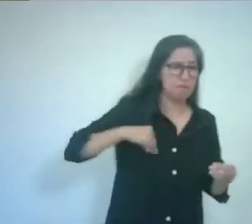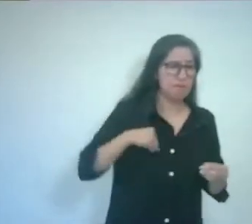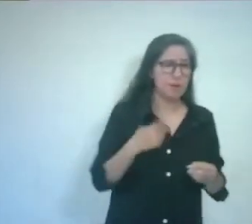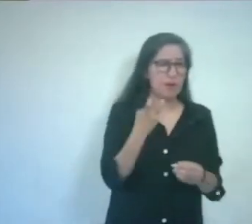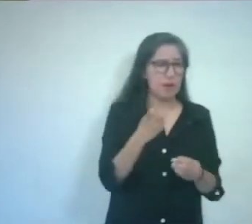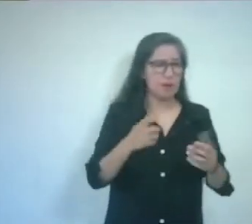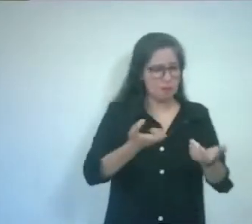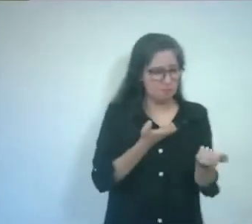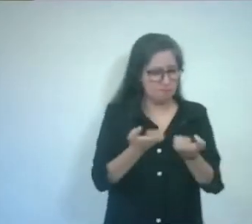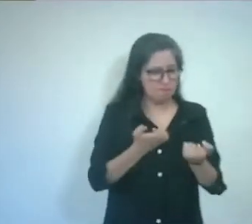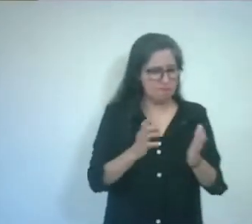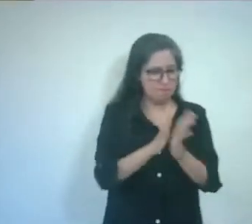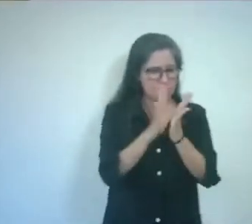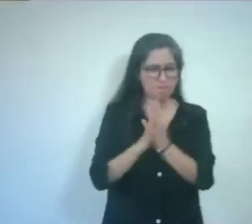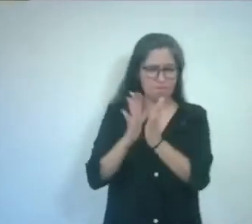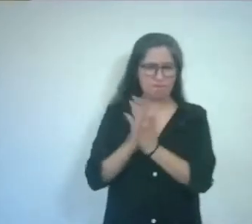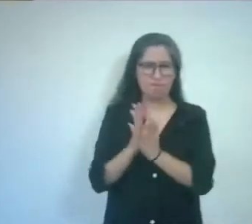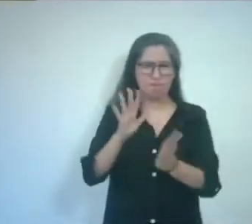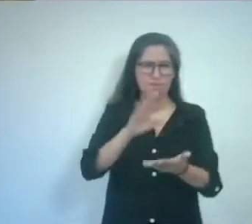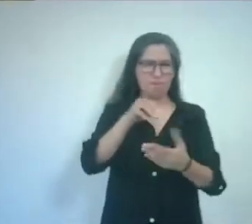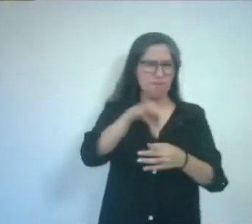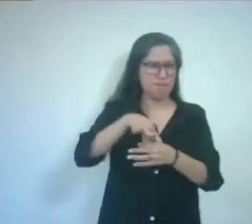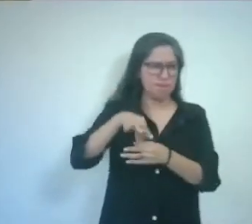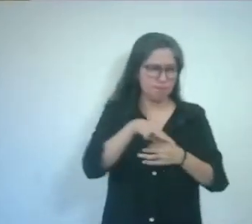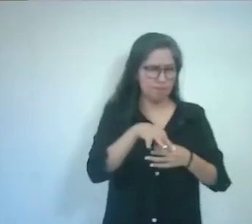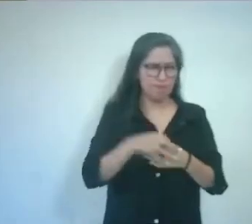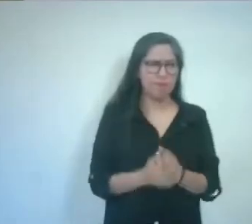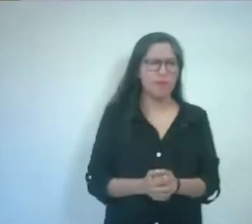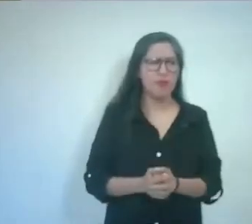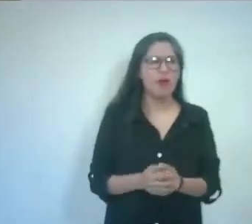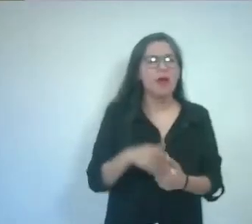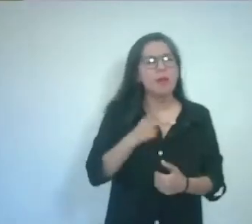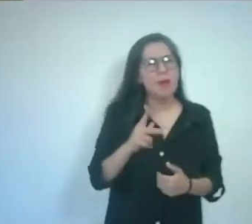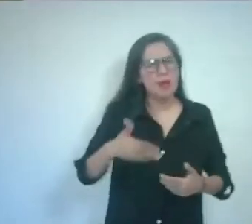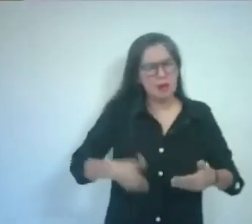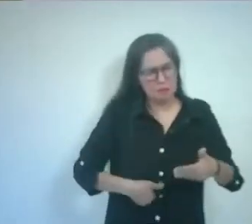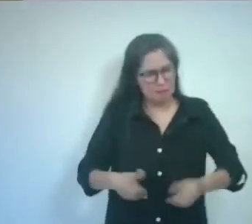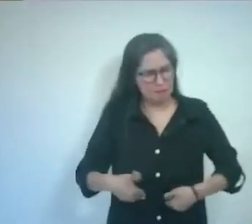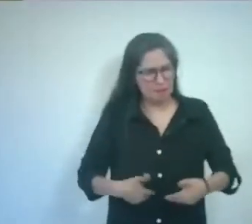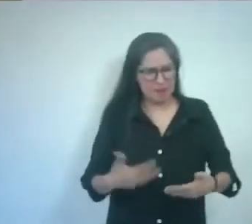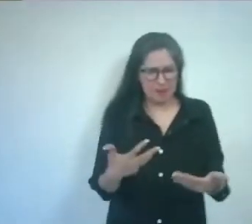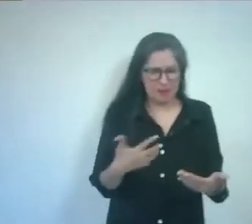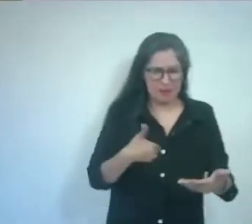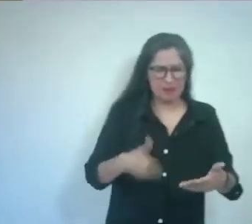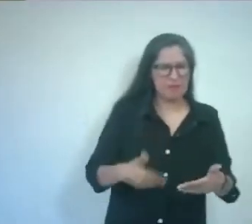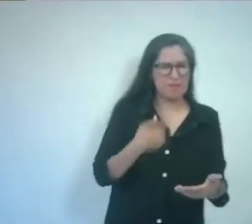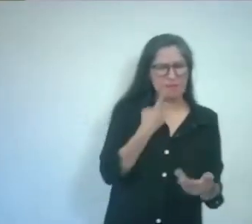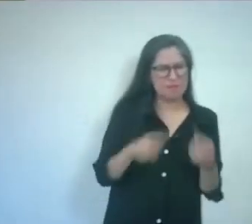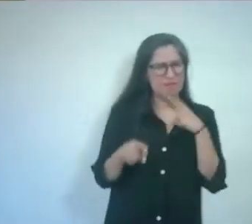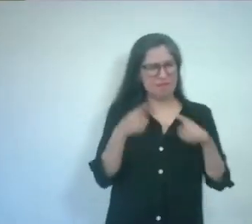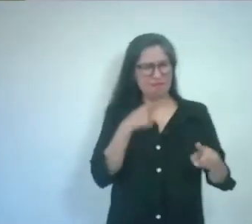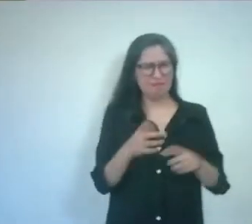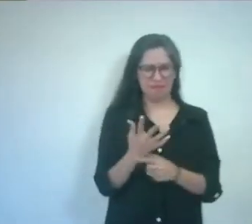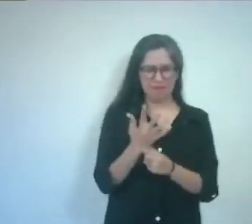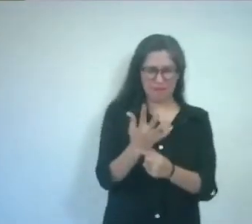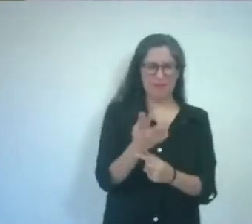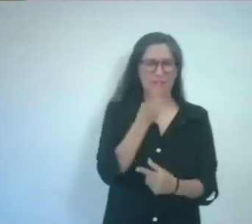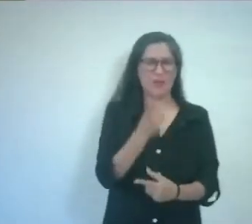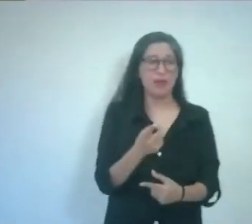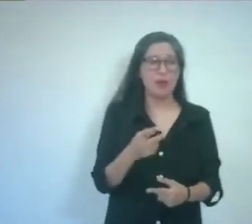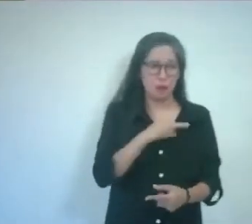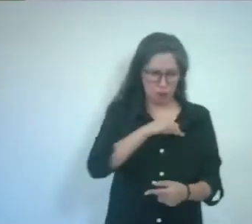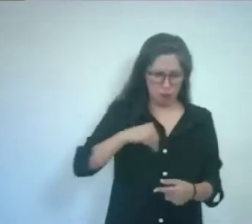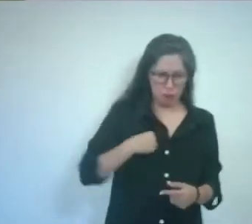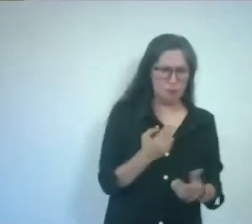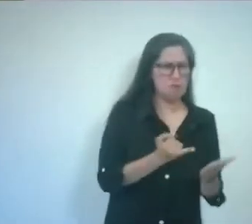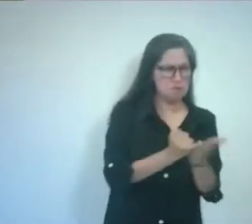ejercicio democrático. No obstante estas quejas que he mencionado, nosotros estaremos actuando, estaremos haciendo